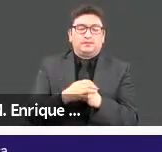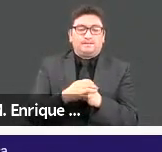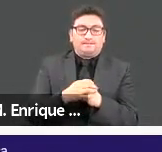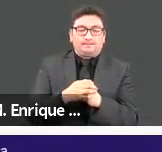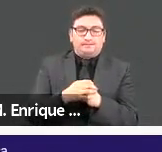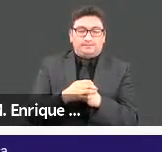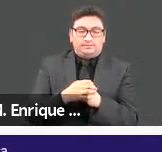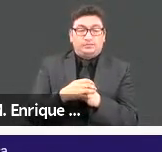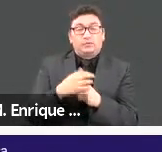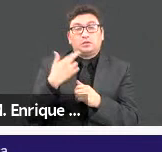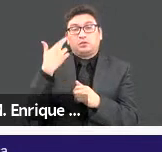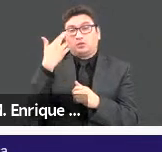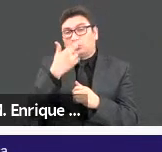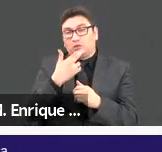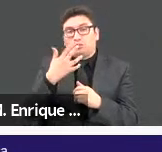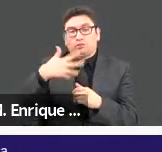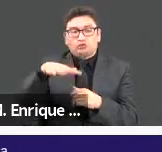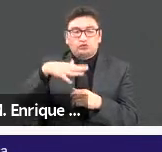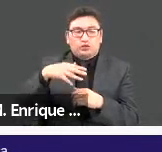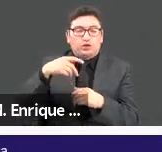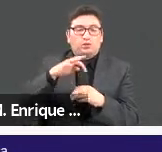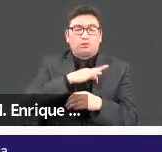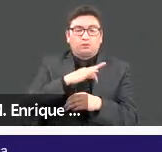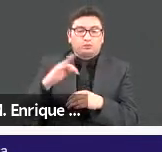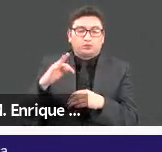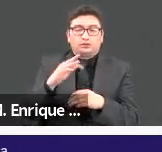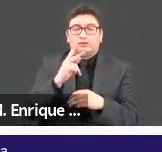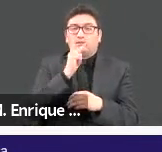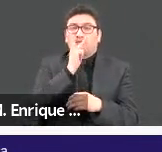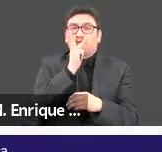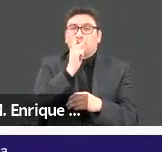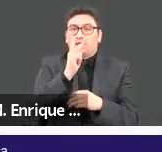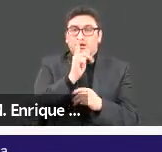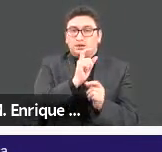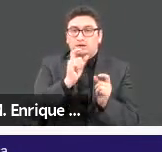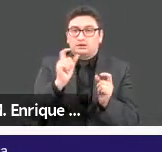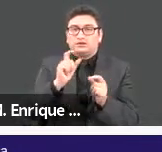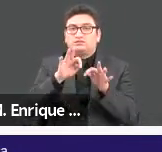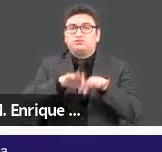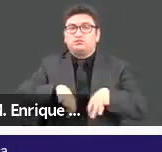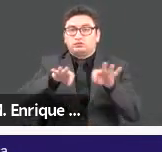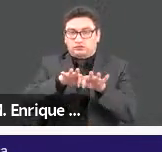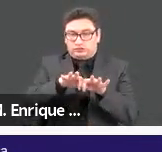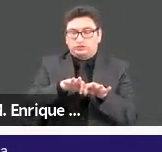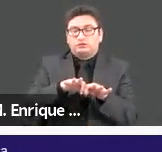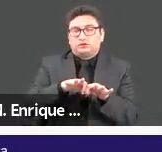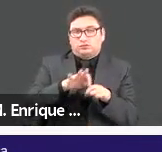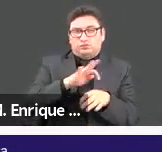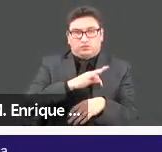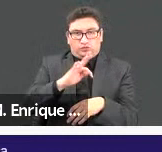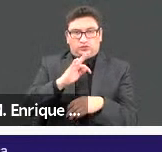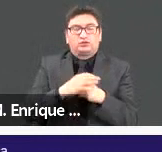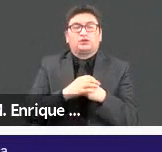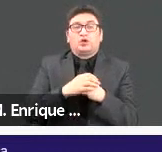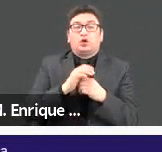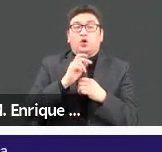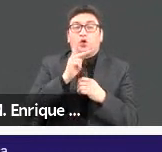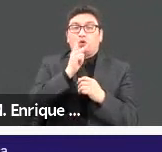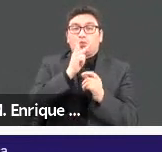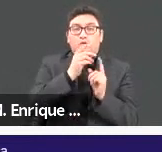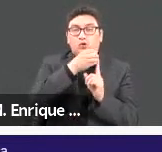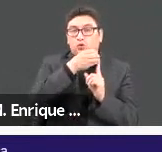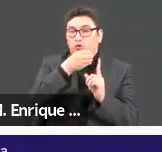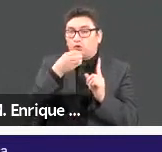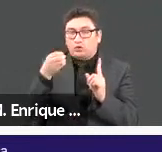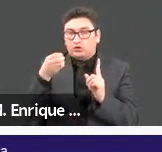vamos a realizar búsquedas. Podemos utilizar palabras claves, como ya les había comentado. Podemos utilizar frases, para lo cual